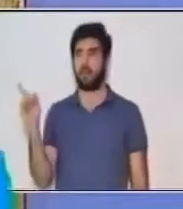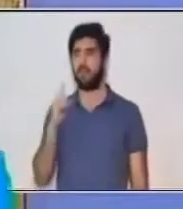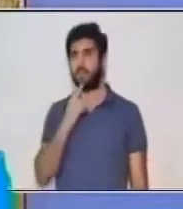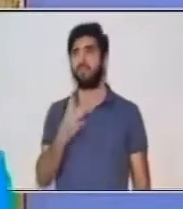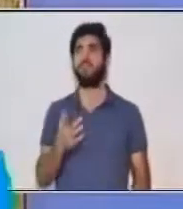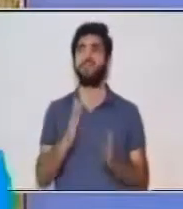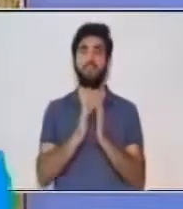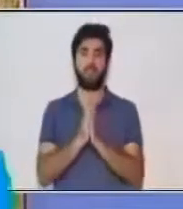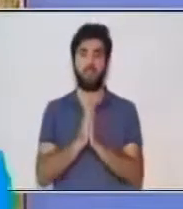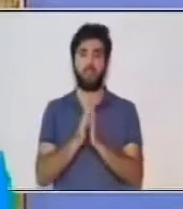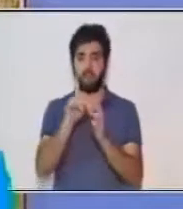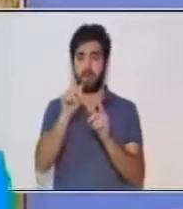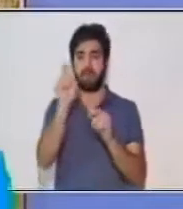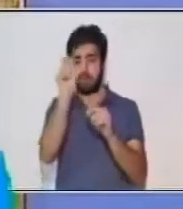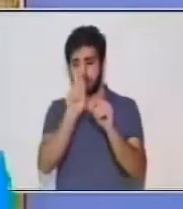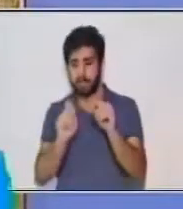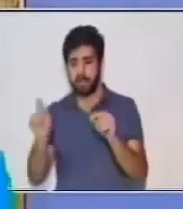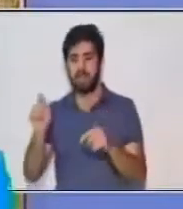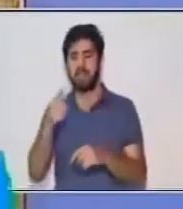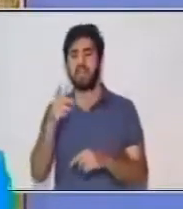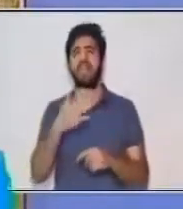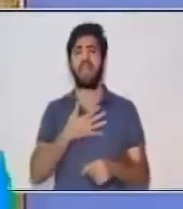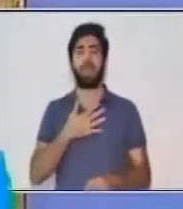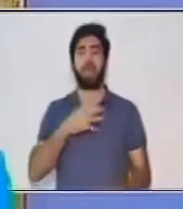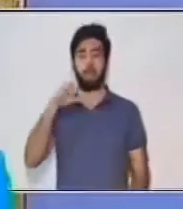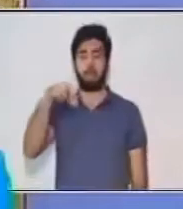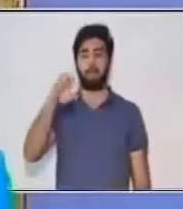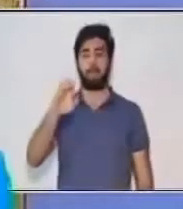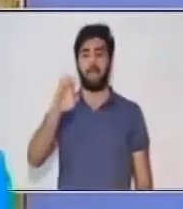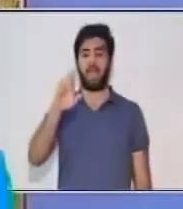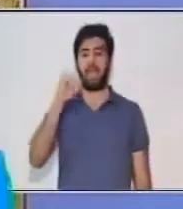el período. El período